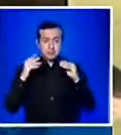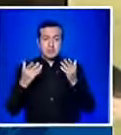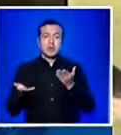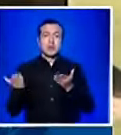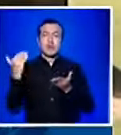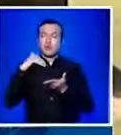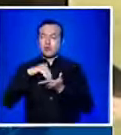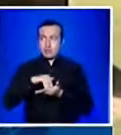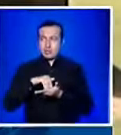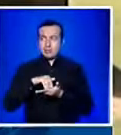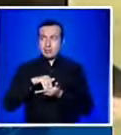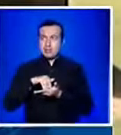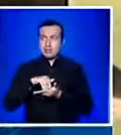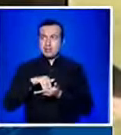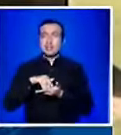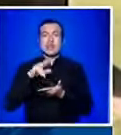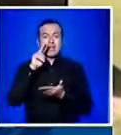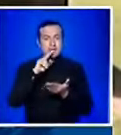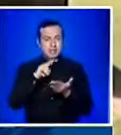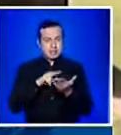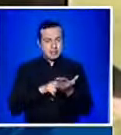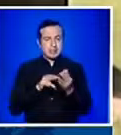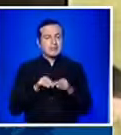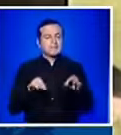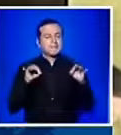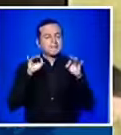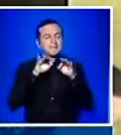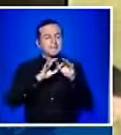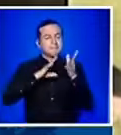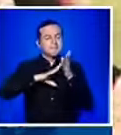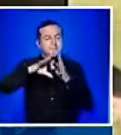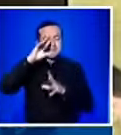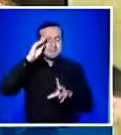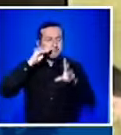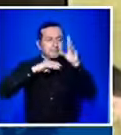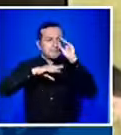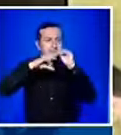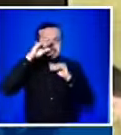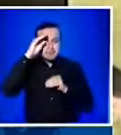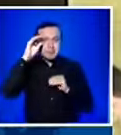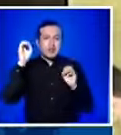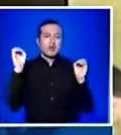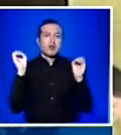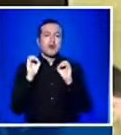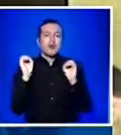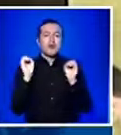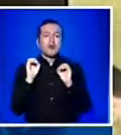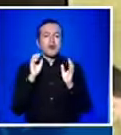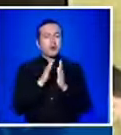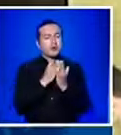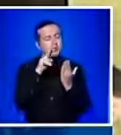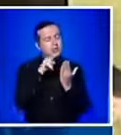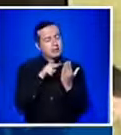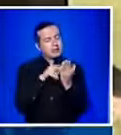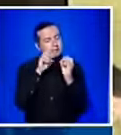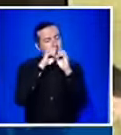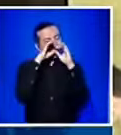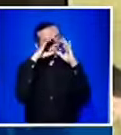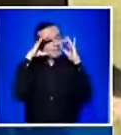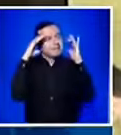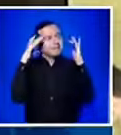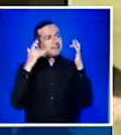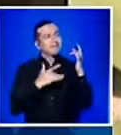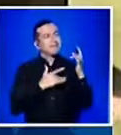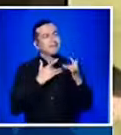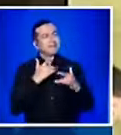tema de la lectura. Para mí es súper importante adquirir conocimientos o recrearme a través de los libros, porque ya